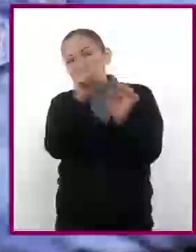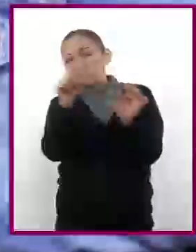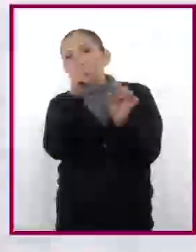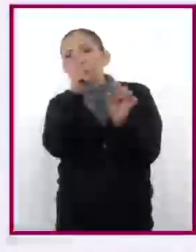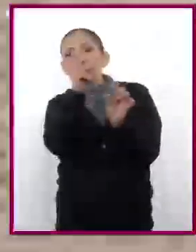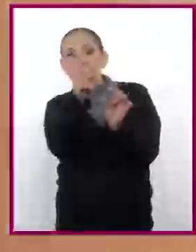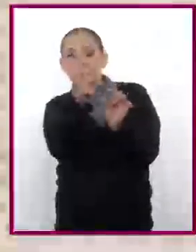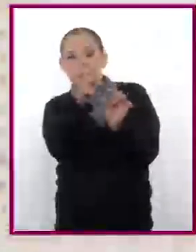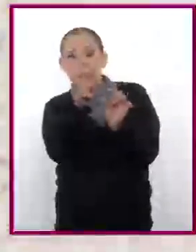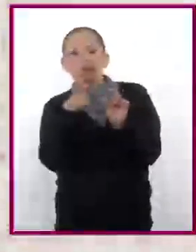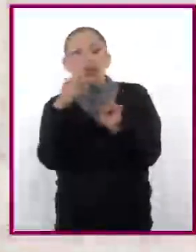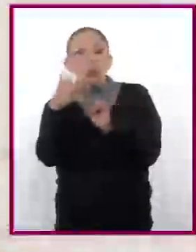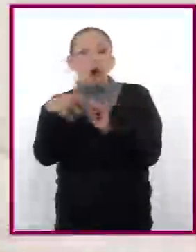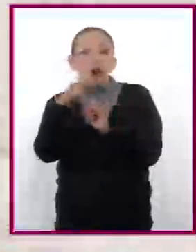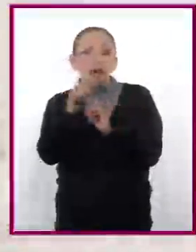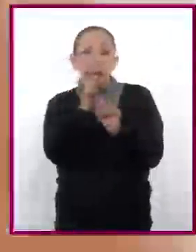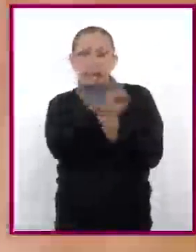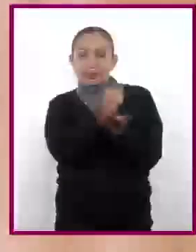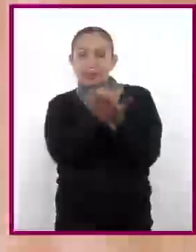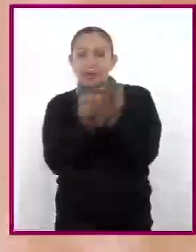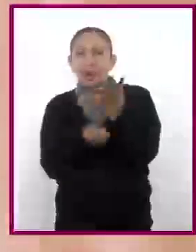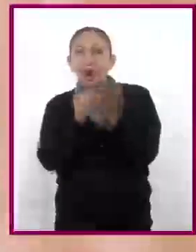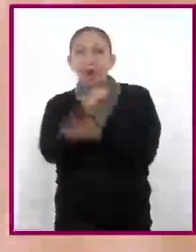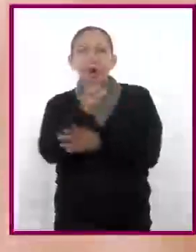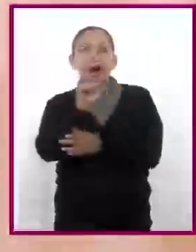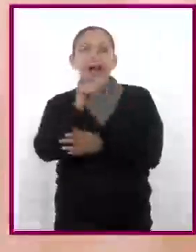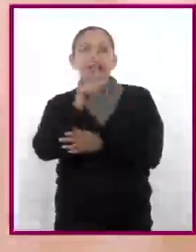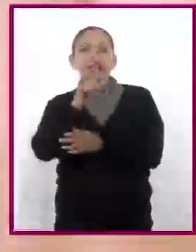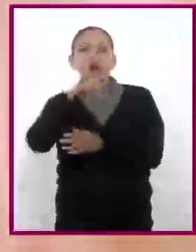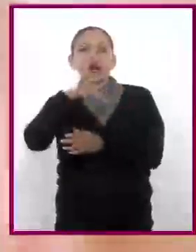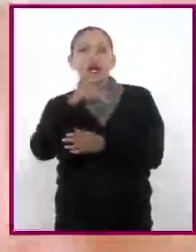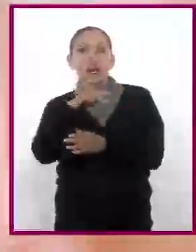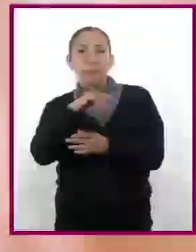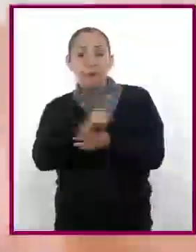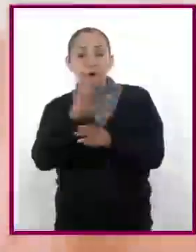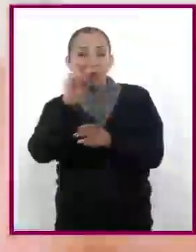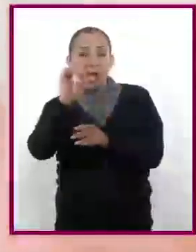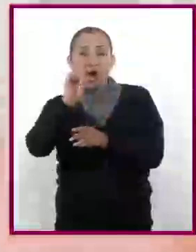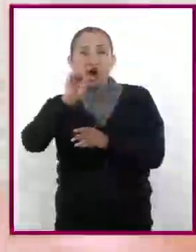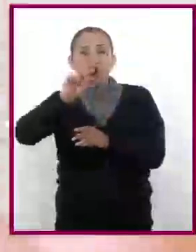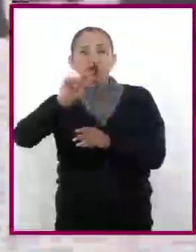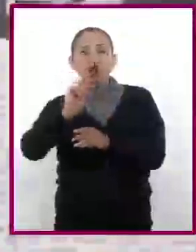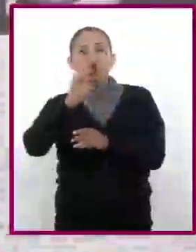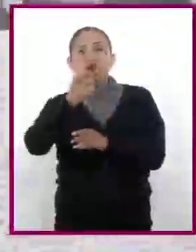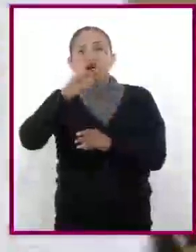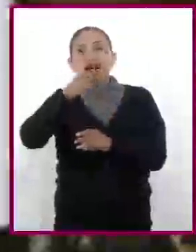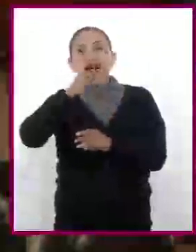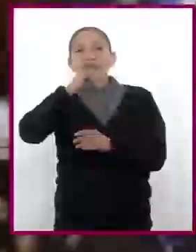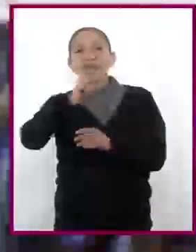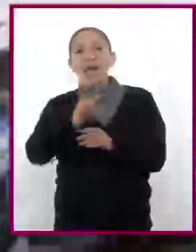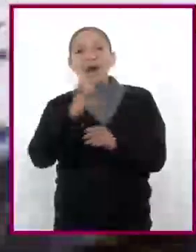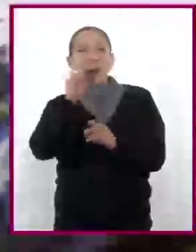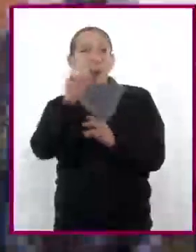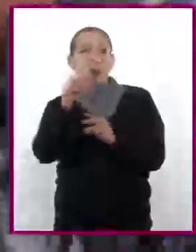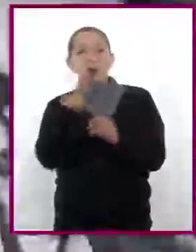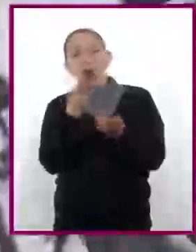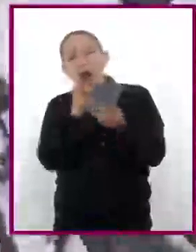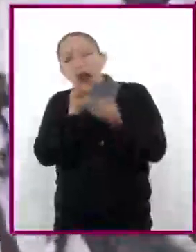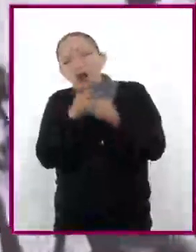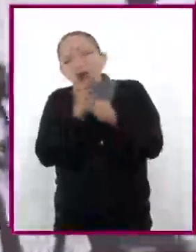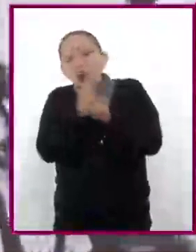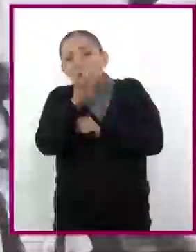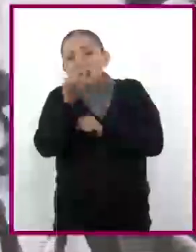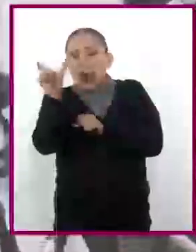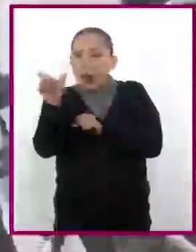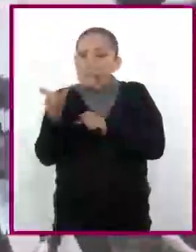una palabra, buscar sinónimos o antónimos, verificar la ortografía o encontrar un dato específico sobre